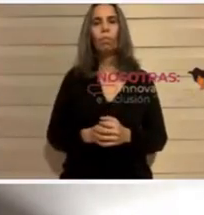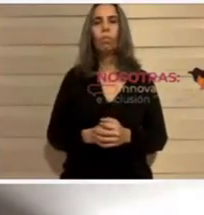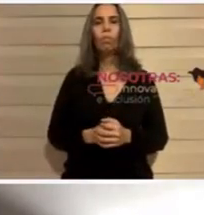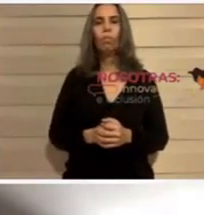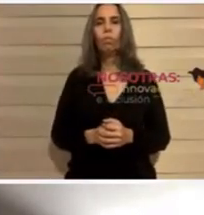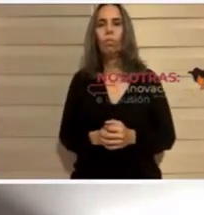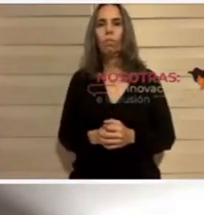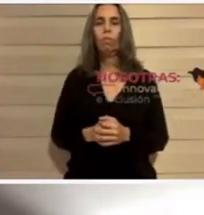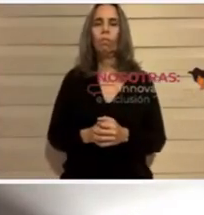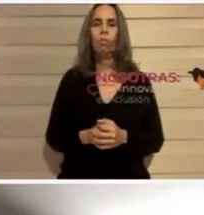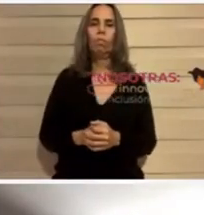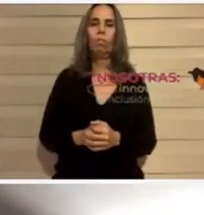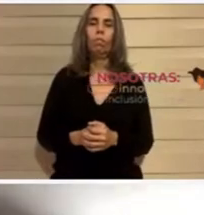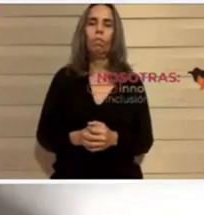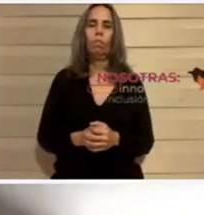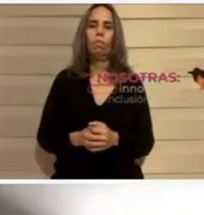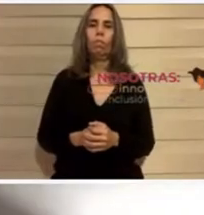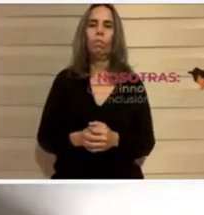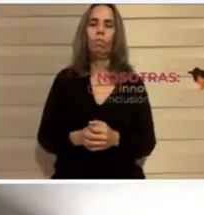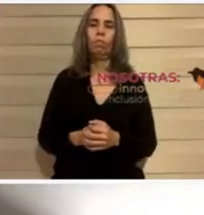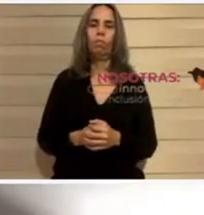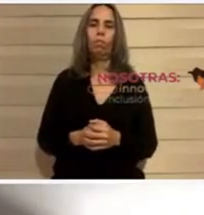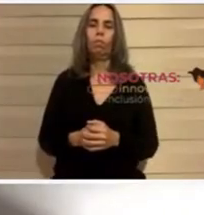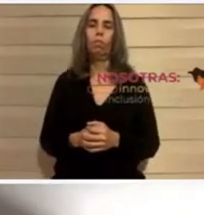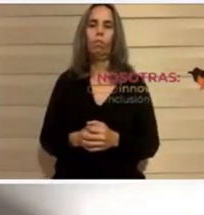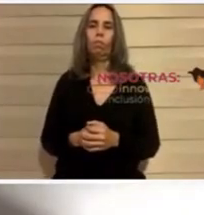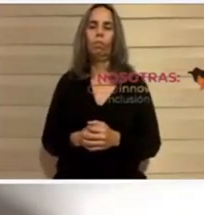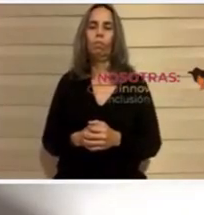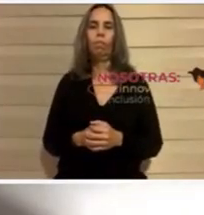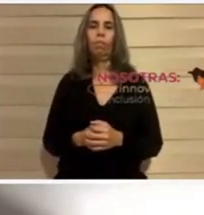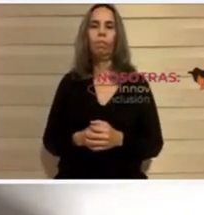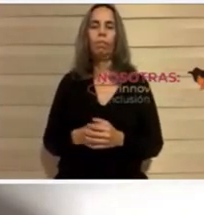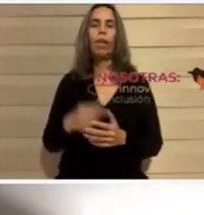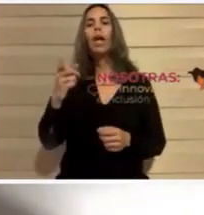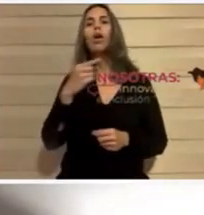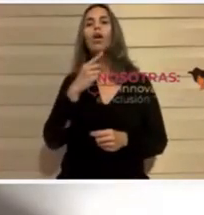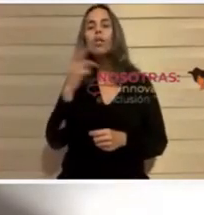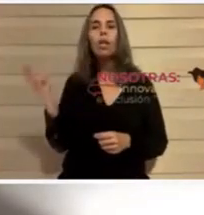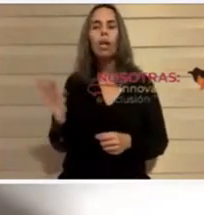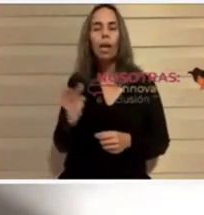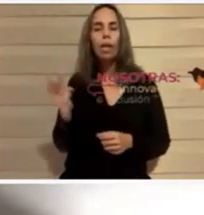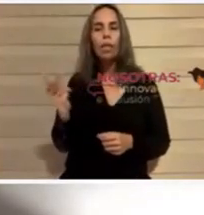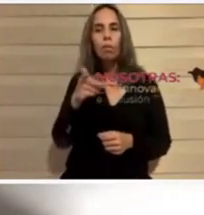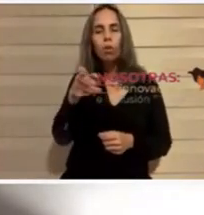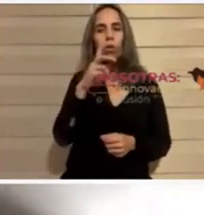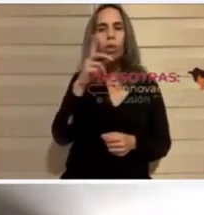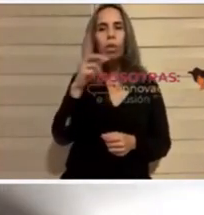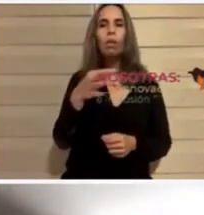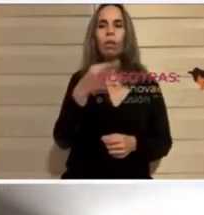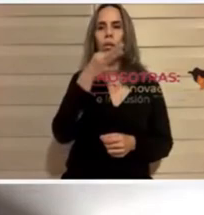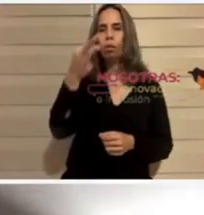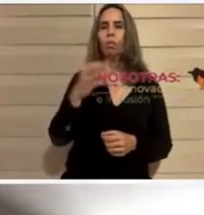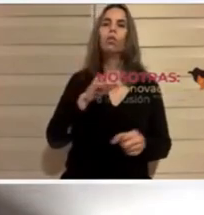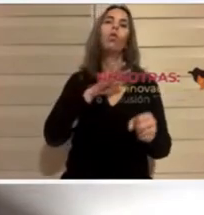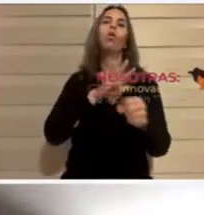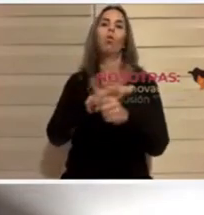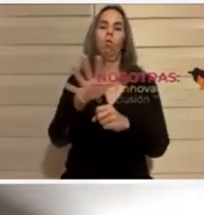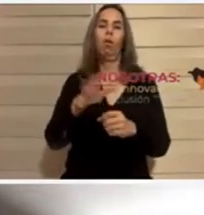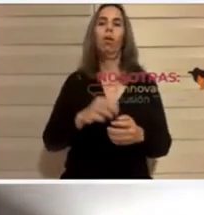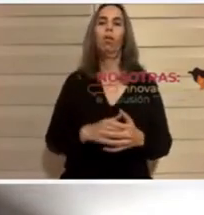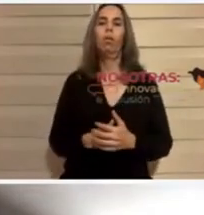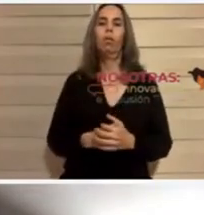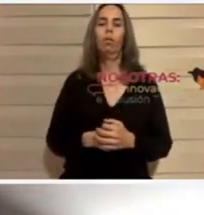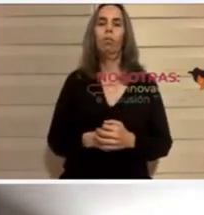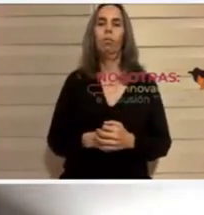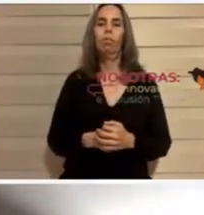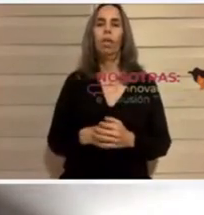de ustedes, para quién de ustedes está dirigida cada una de estas preguntas. Perfecto. Gracias. Para Linda